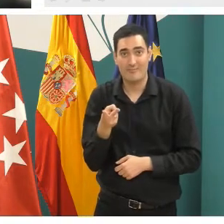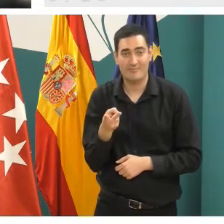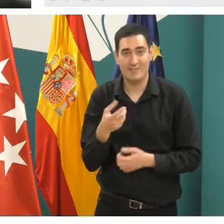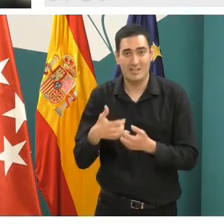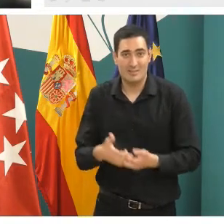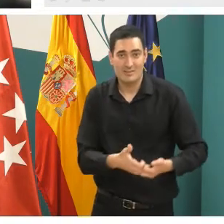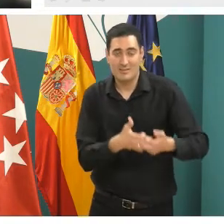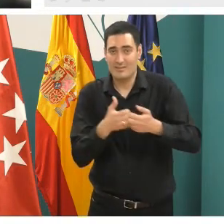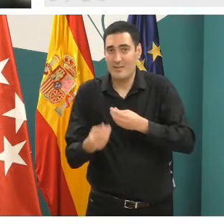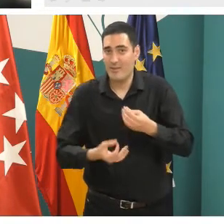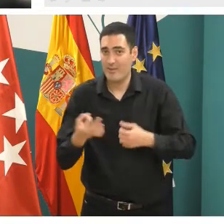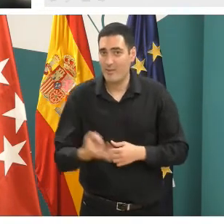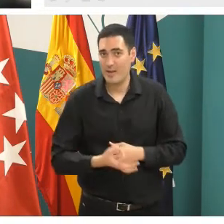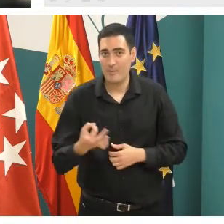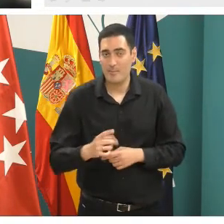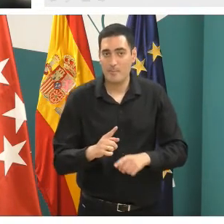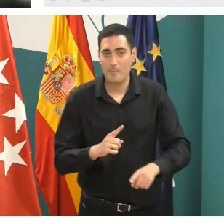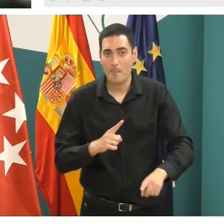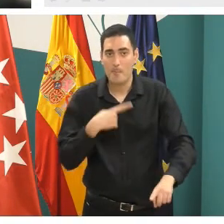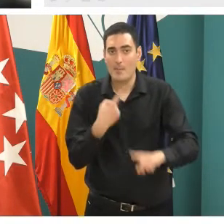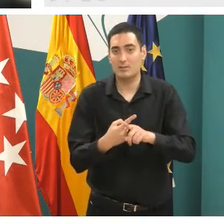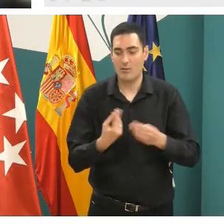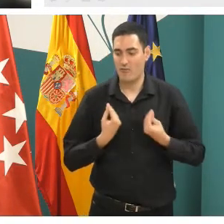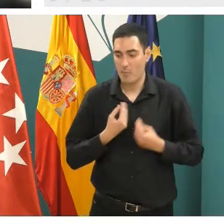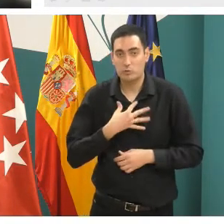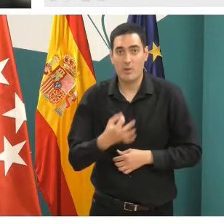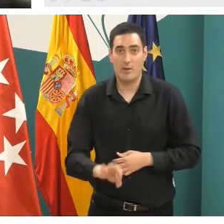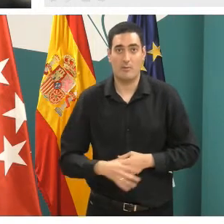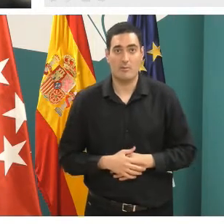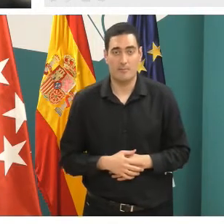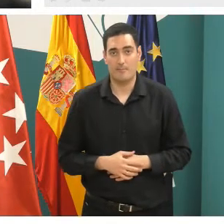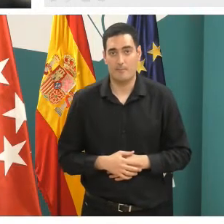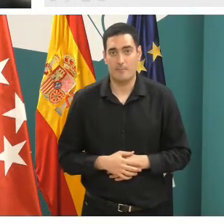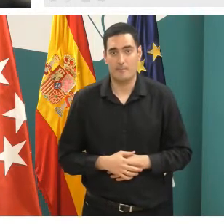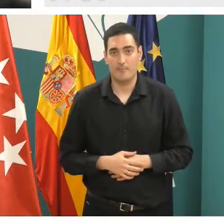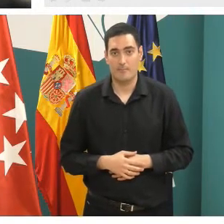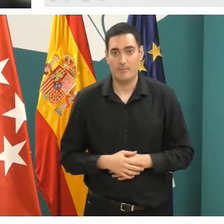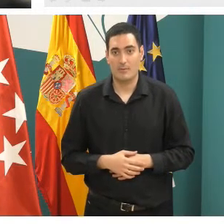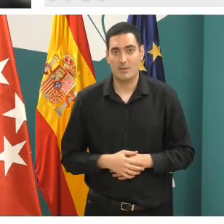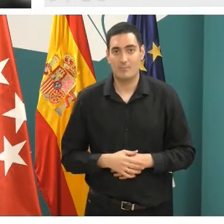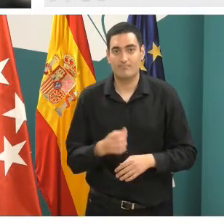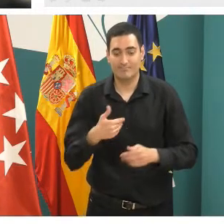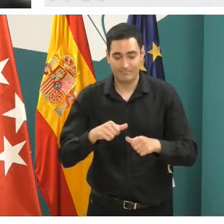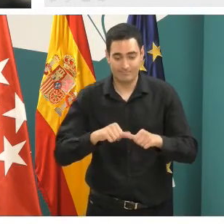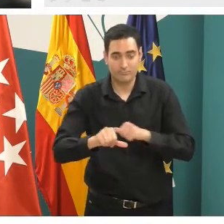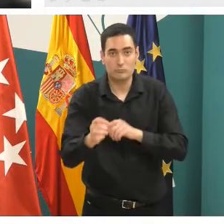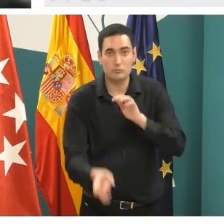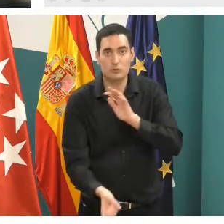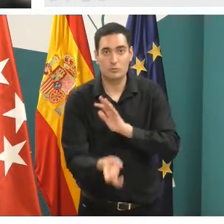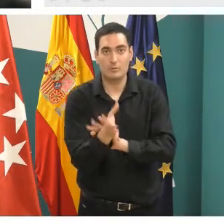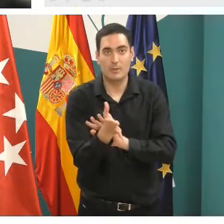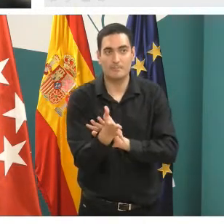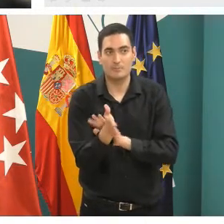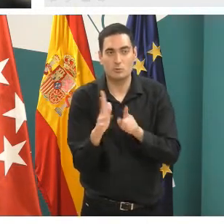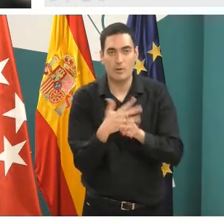con la posibilidad de que siga viva. Entonces aparecen momentos de incertidumbre, de